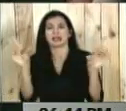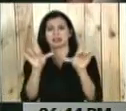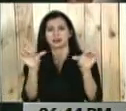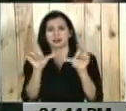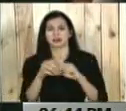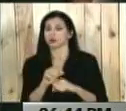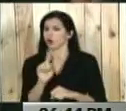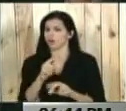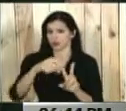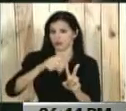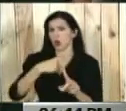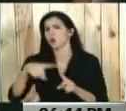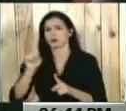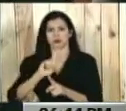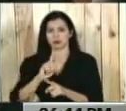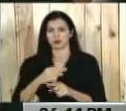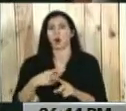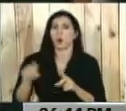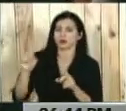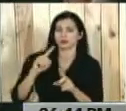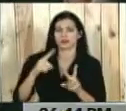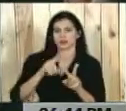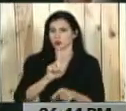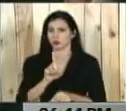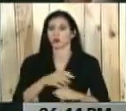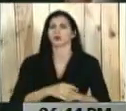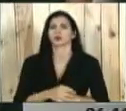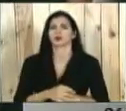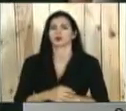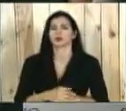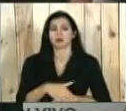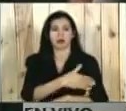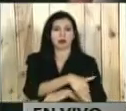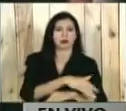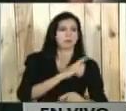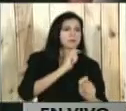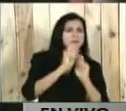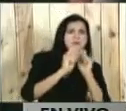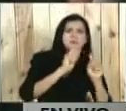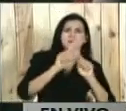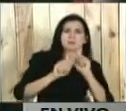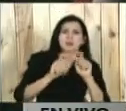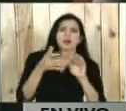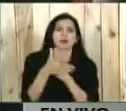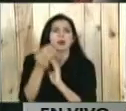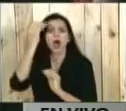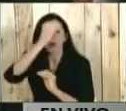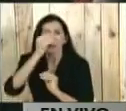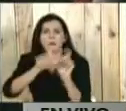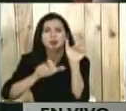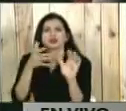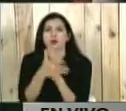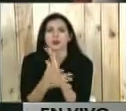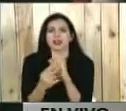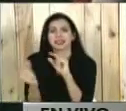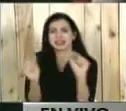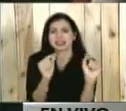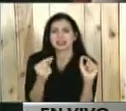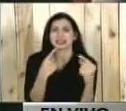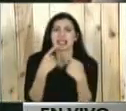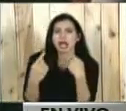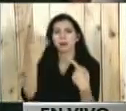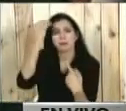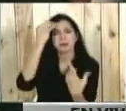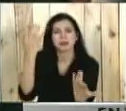no era Venezolana de Televisión, que por la calle estaban haciendo entrevistas sobre la situación del país y el diálogo. Y había un señor como